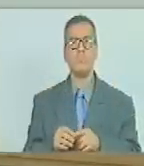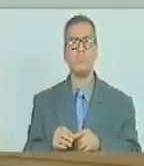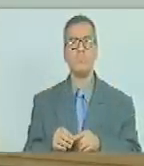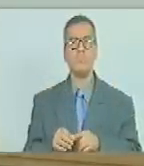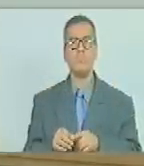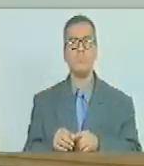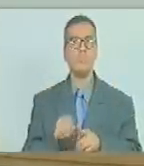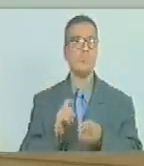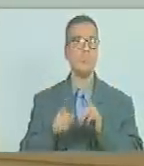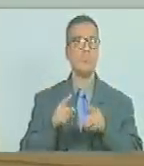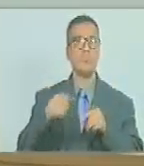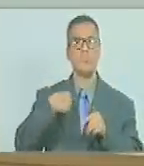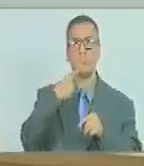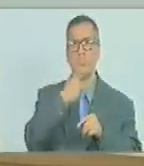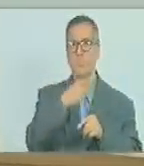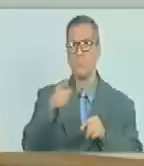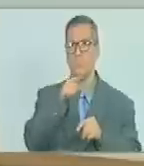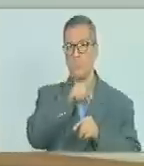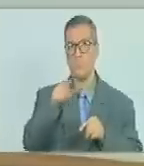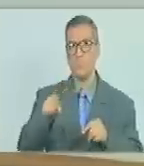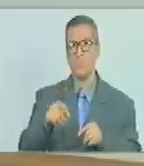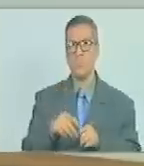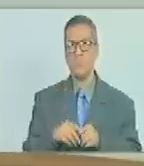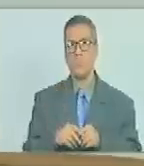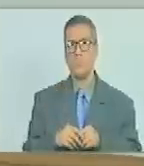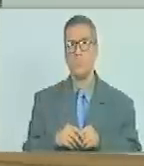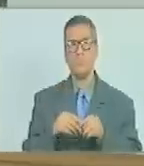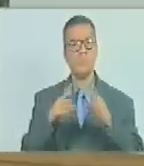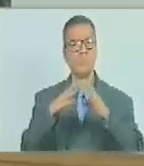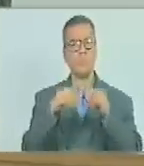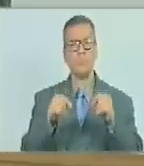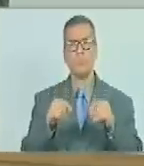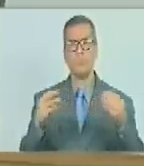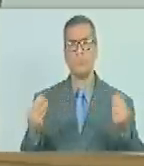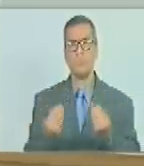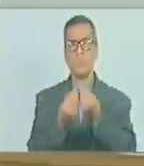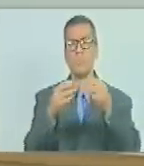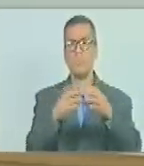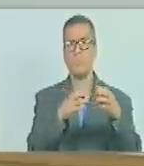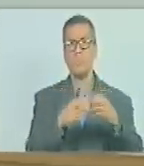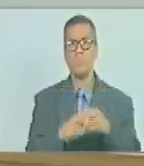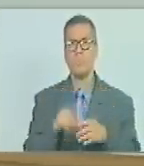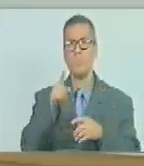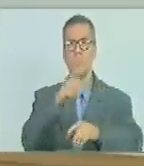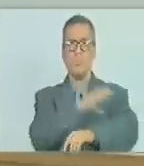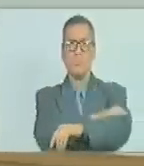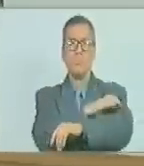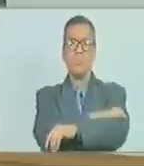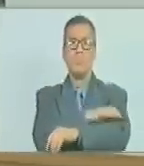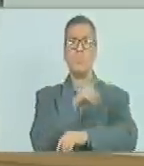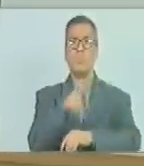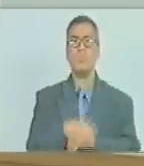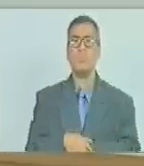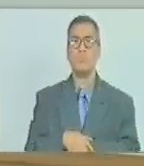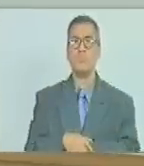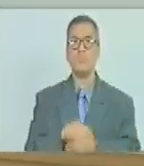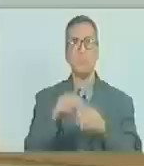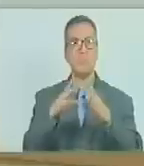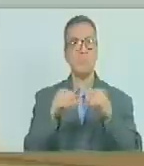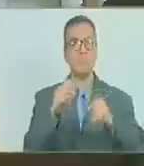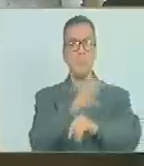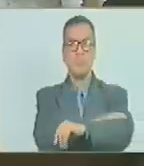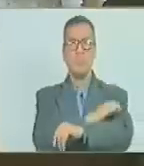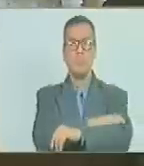Pero en alguna parte estaban ustedes y estaban todos los de la oposición, de las